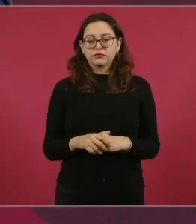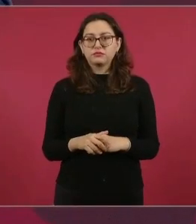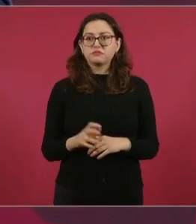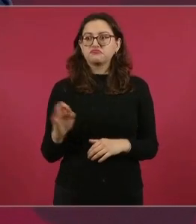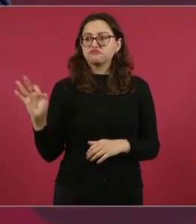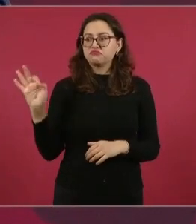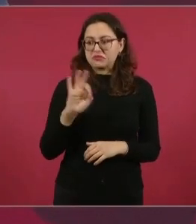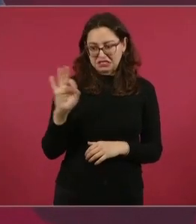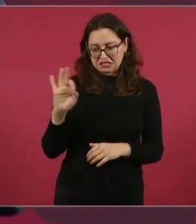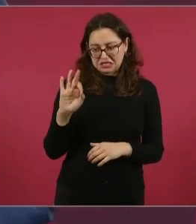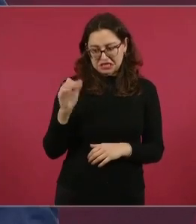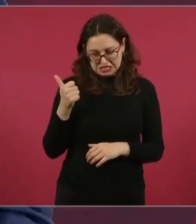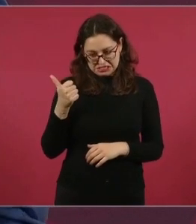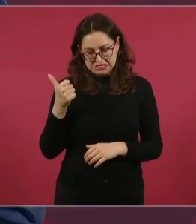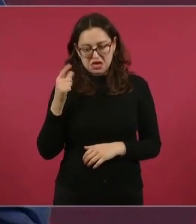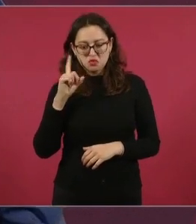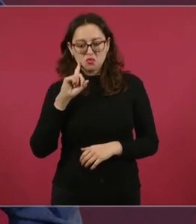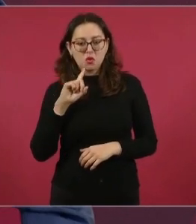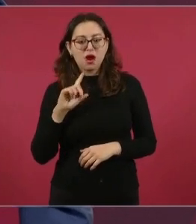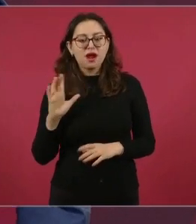ya pueden ser 6.